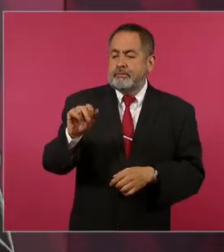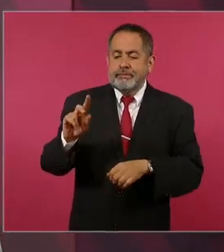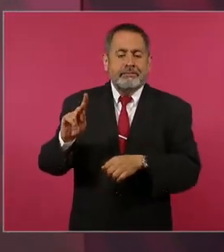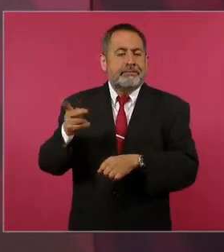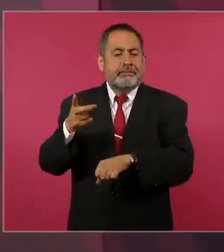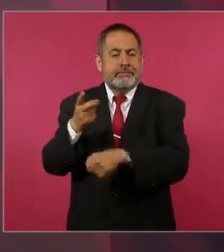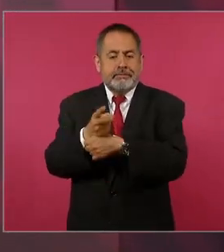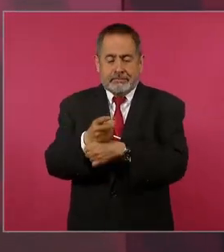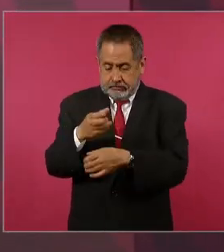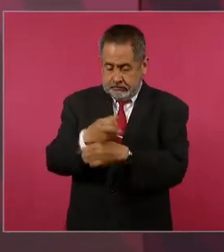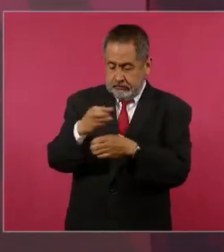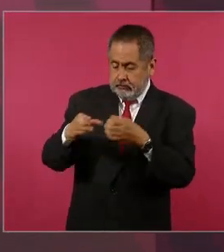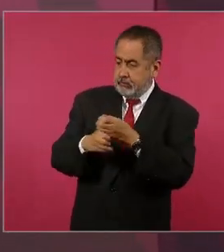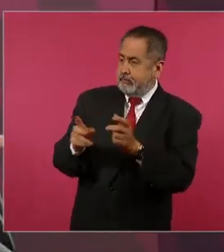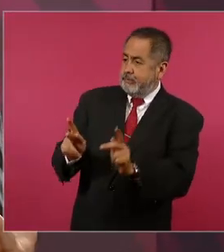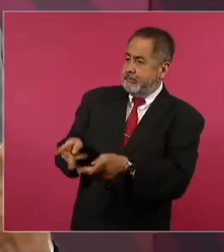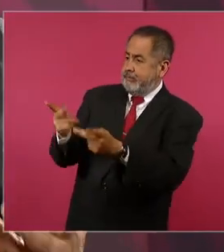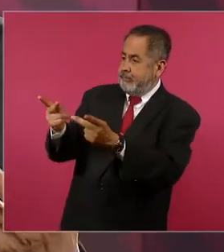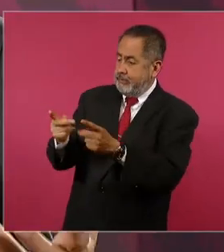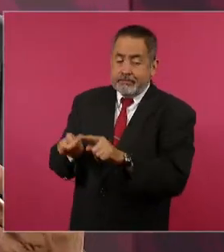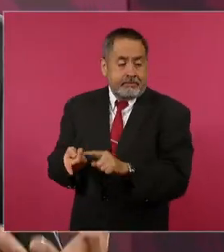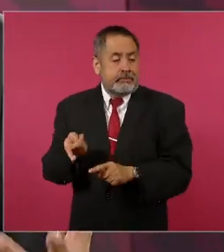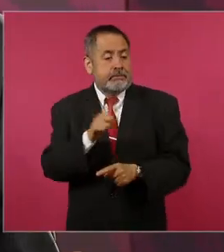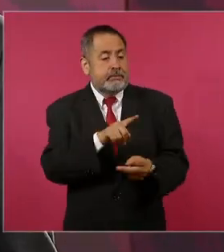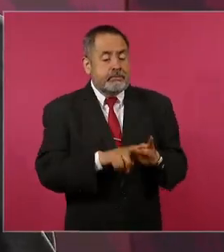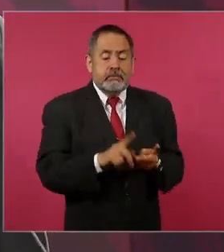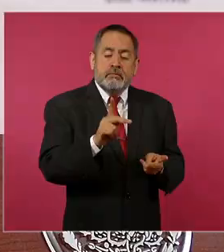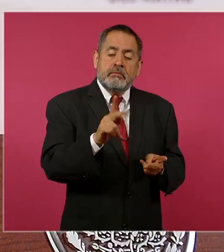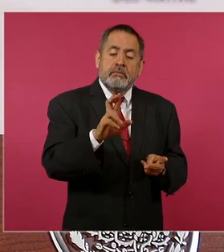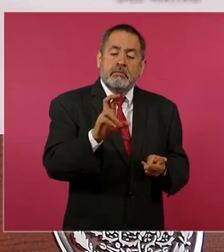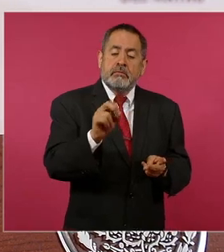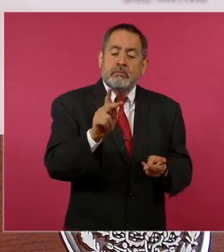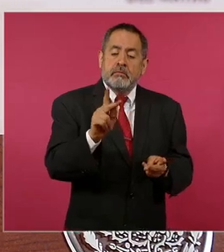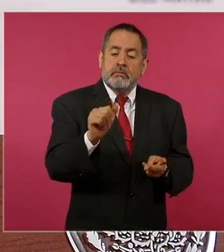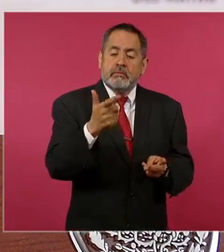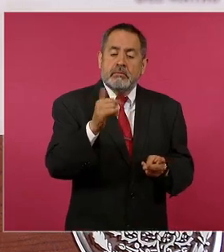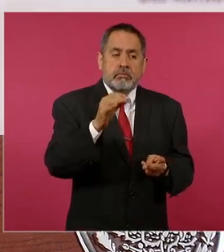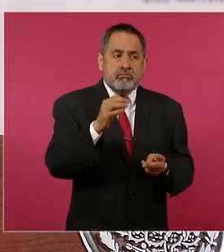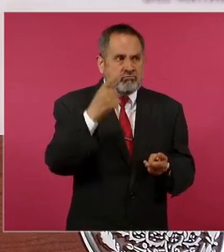producto, la propaganda vende ideas.